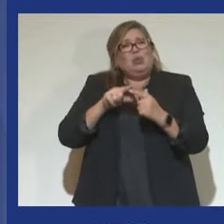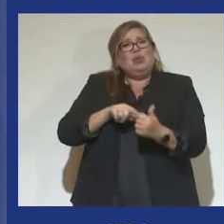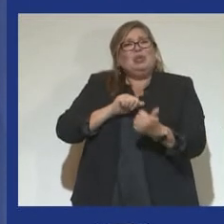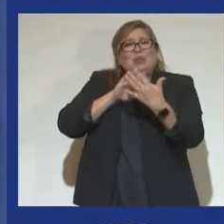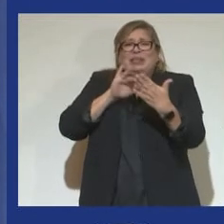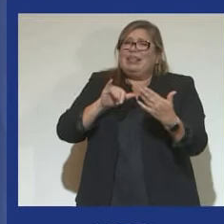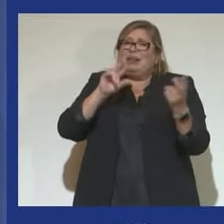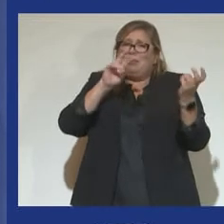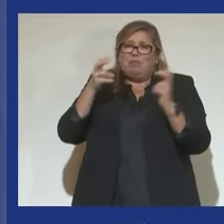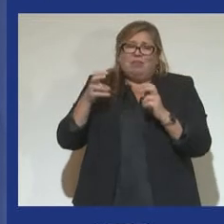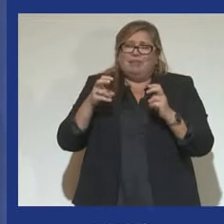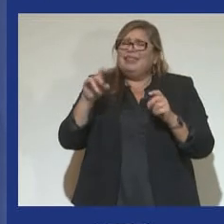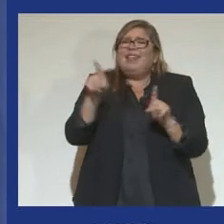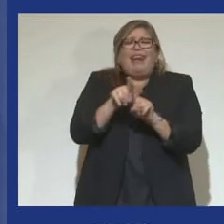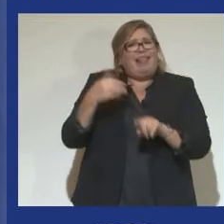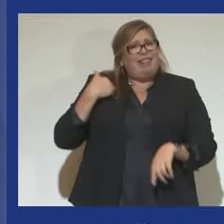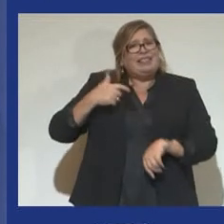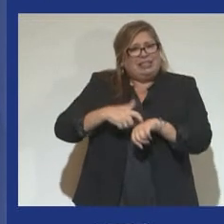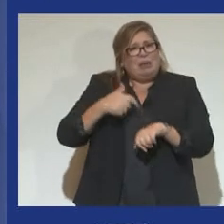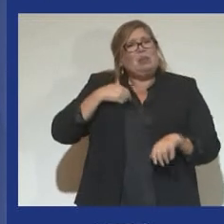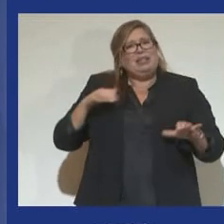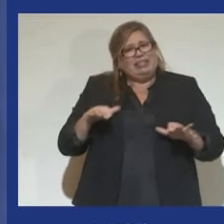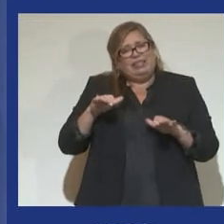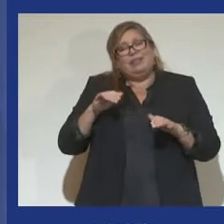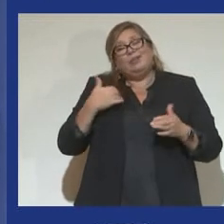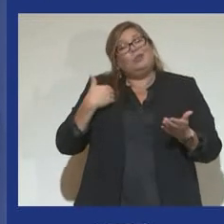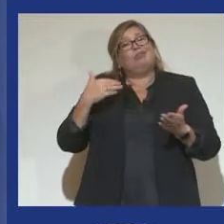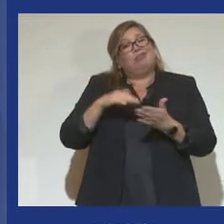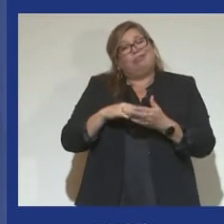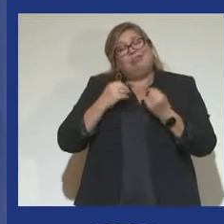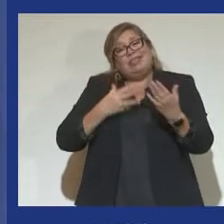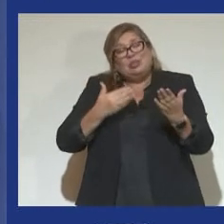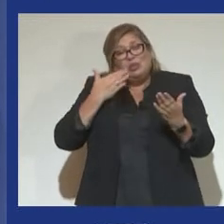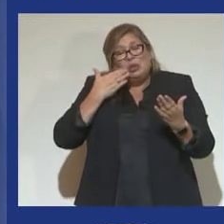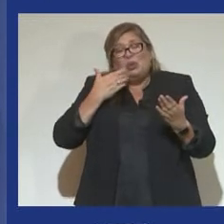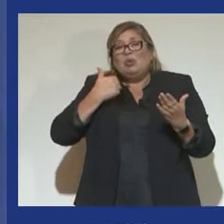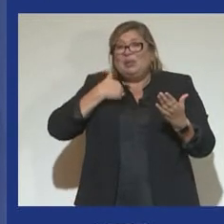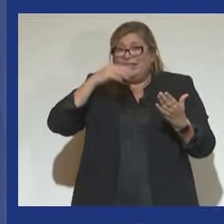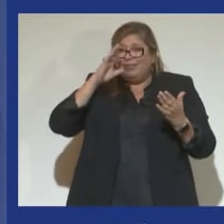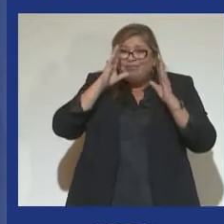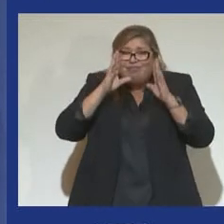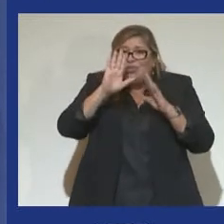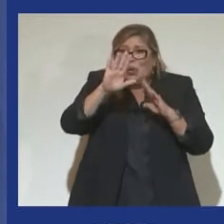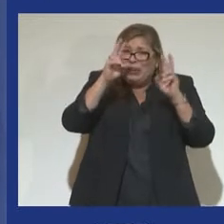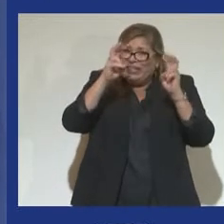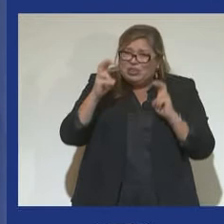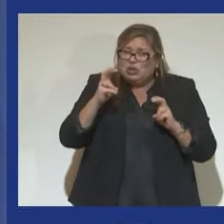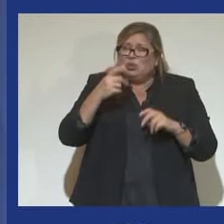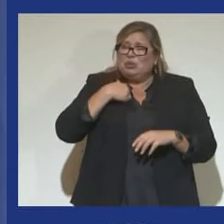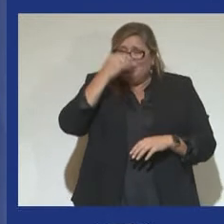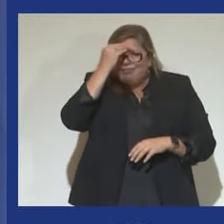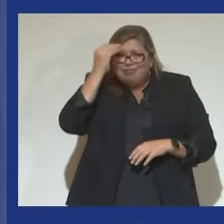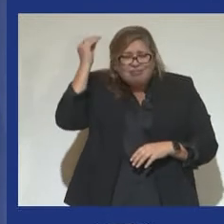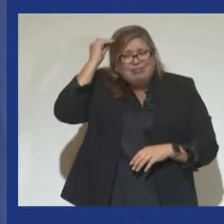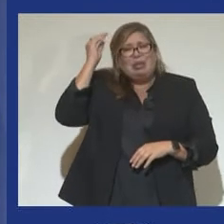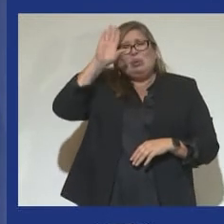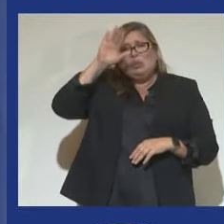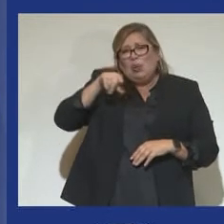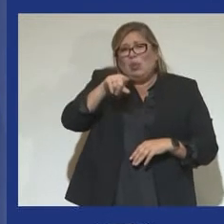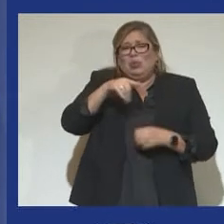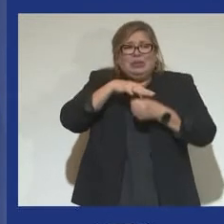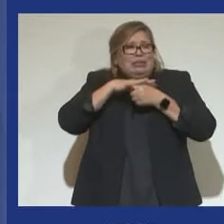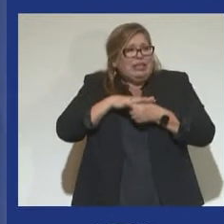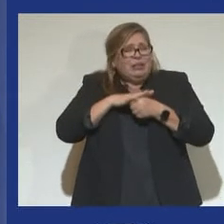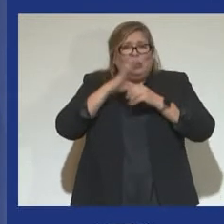que eso tenga lugar así al igual como lo hicimos la última vez eso es lo que haré eso es lo que diré te escucho te veo estoy consciente